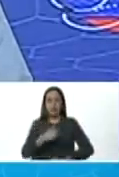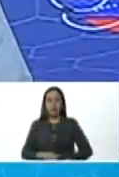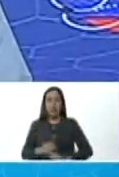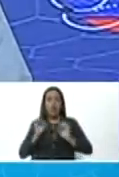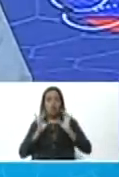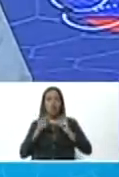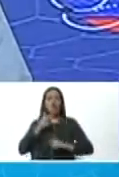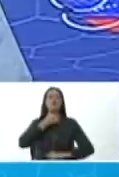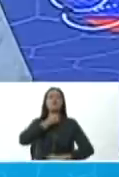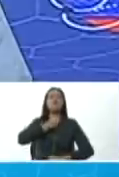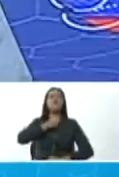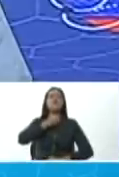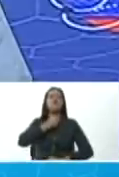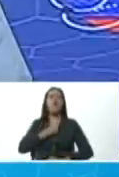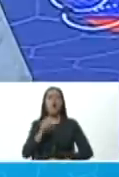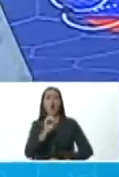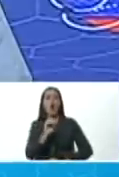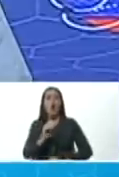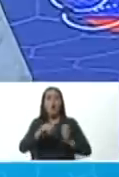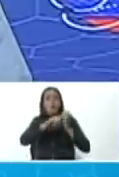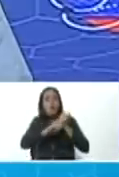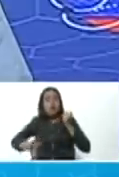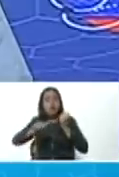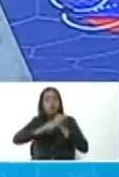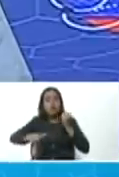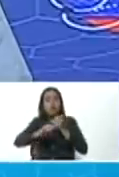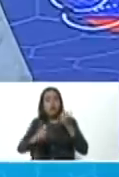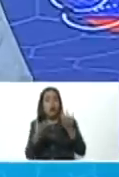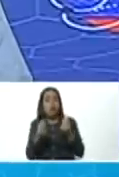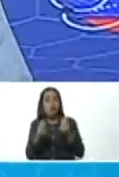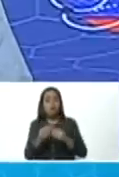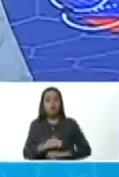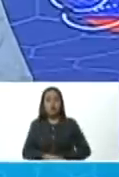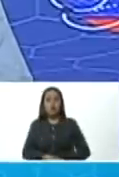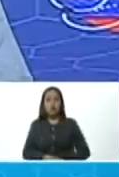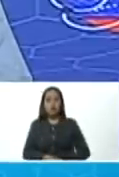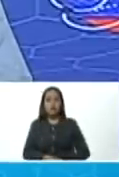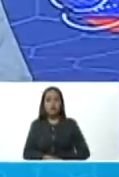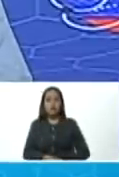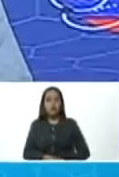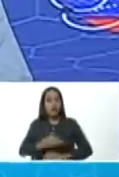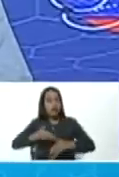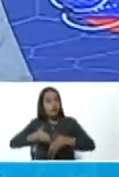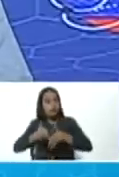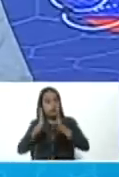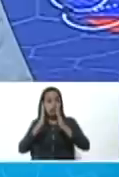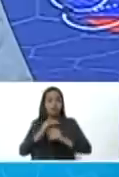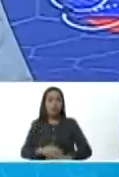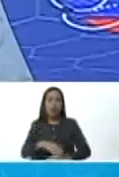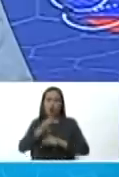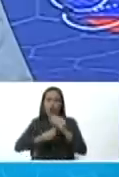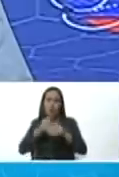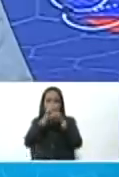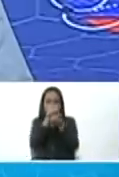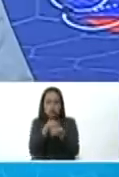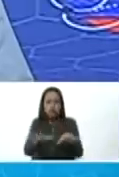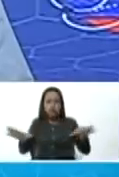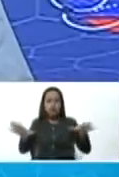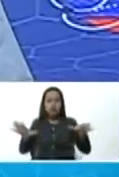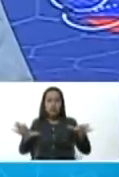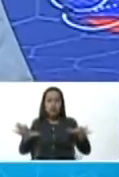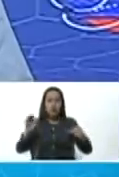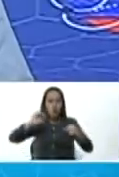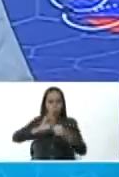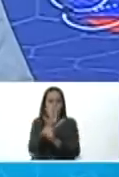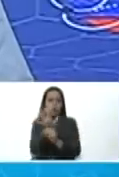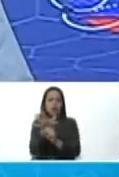de garganta o hasta diarrea. Y por ahí se van. ¿Cómo se propaga la COVID-19,